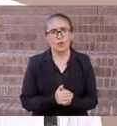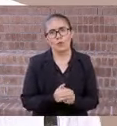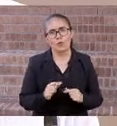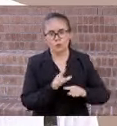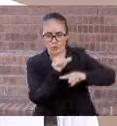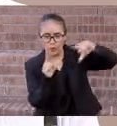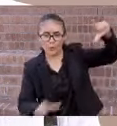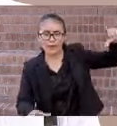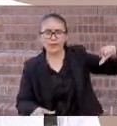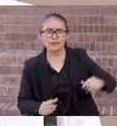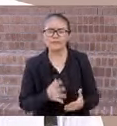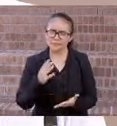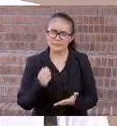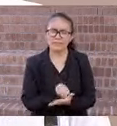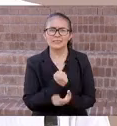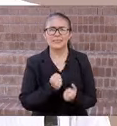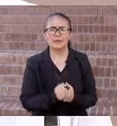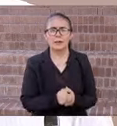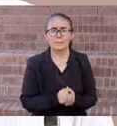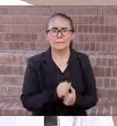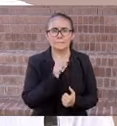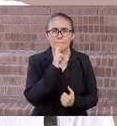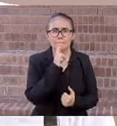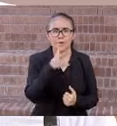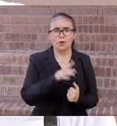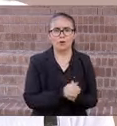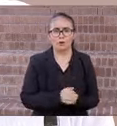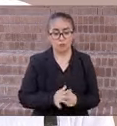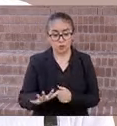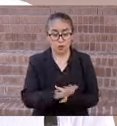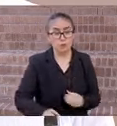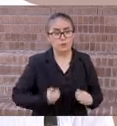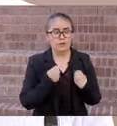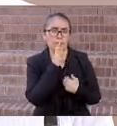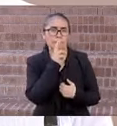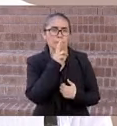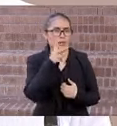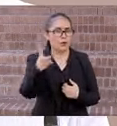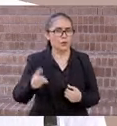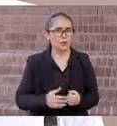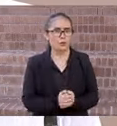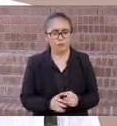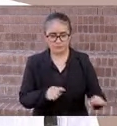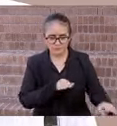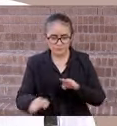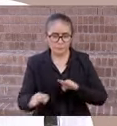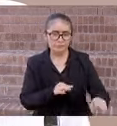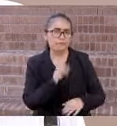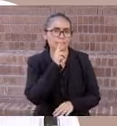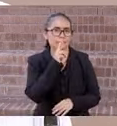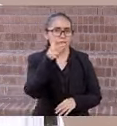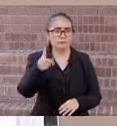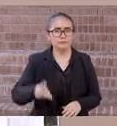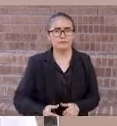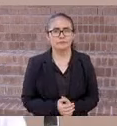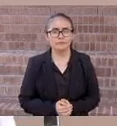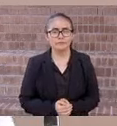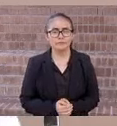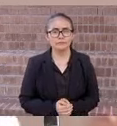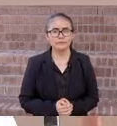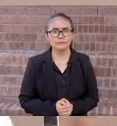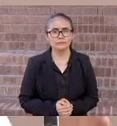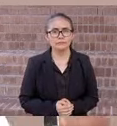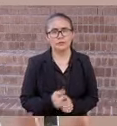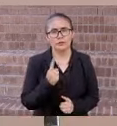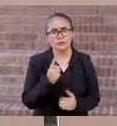país se va a lograr mejorar las condiciones de vida y las condiciones de trabajo con una